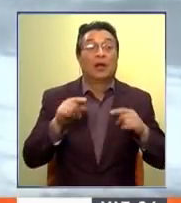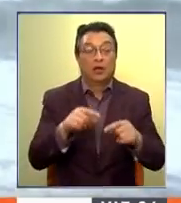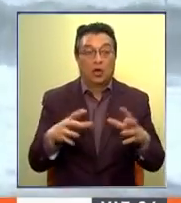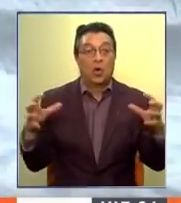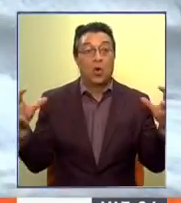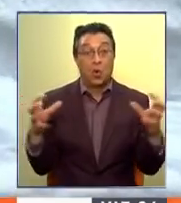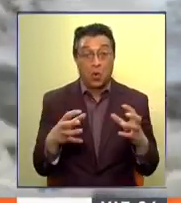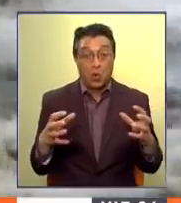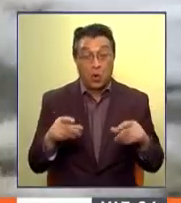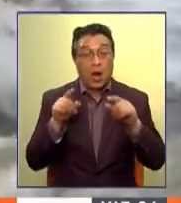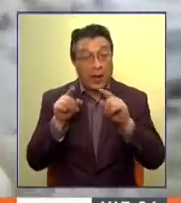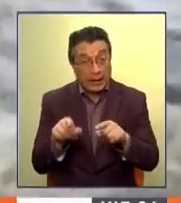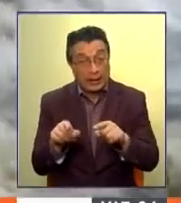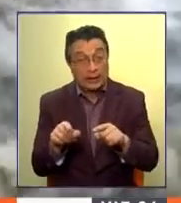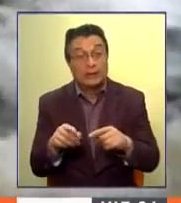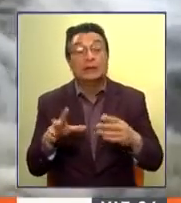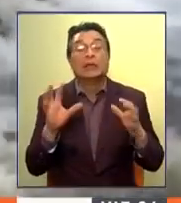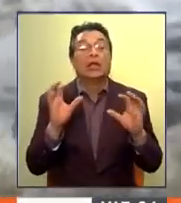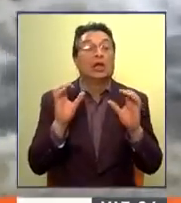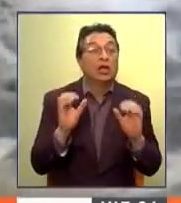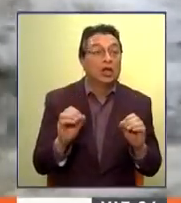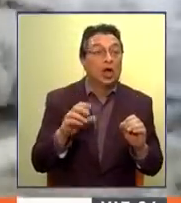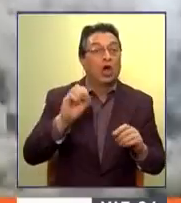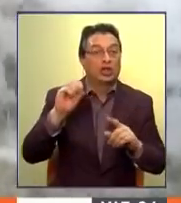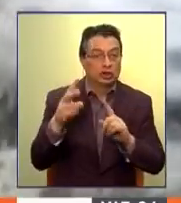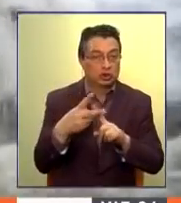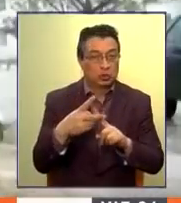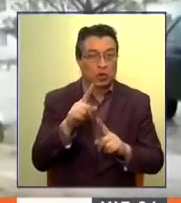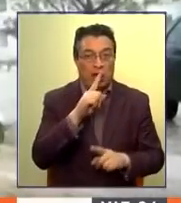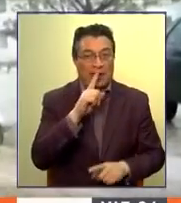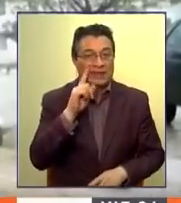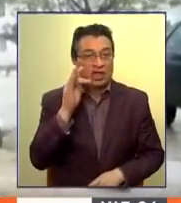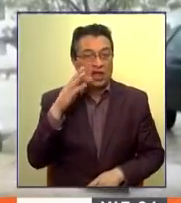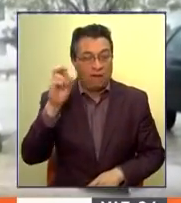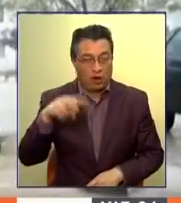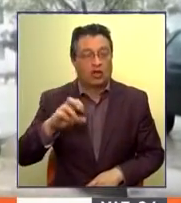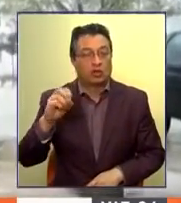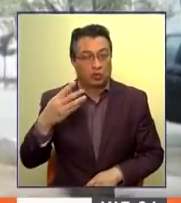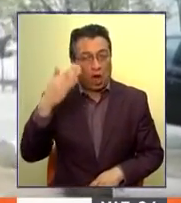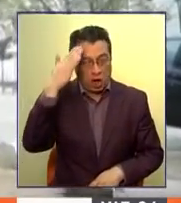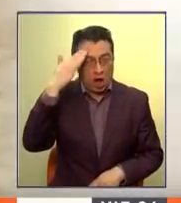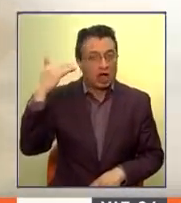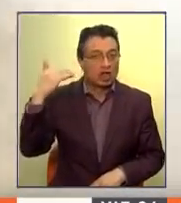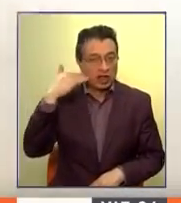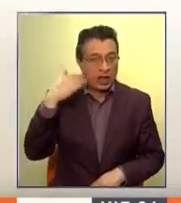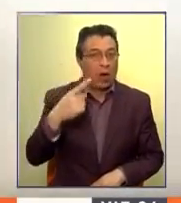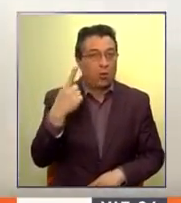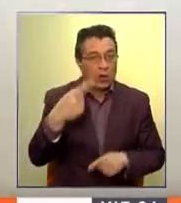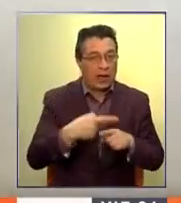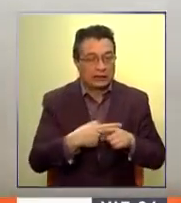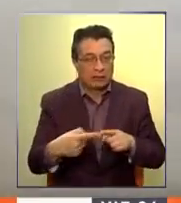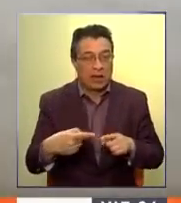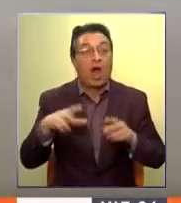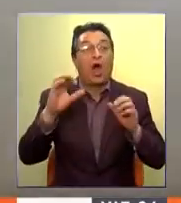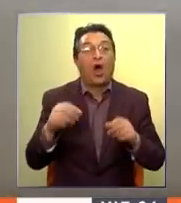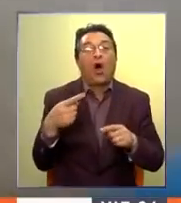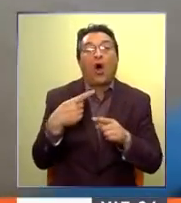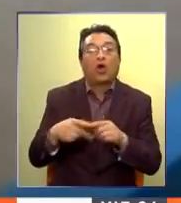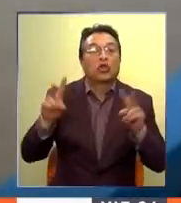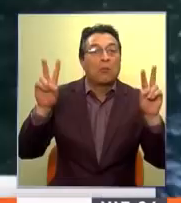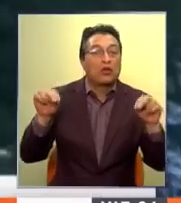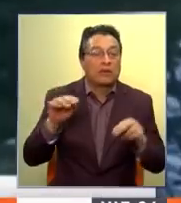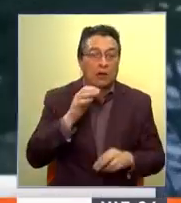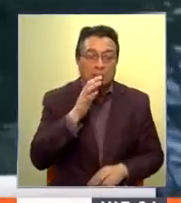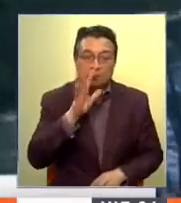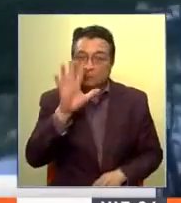agresividad de este fenómeno, por tratarse del segundo tifón golpeando la península coreana en una semana, o por otros motivos